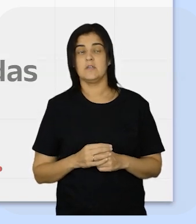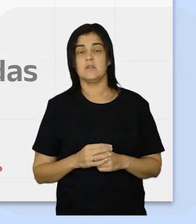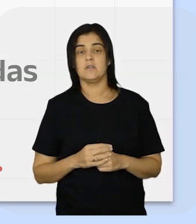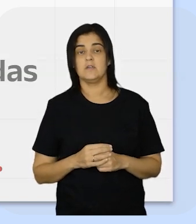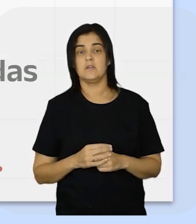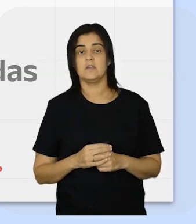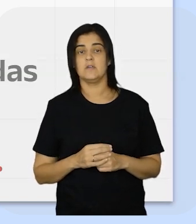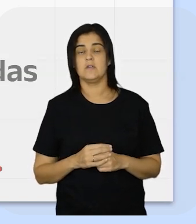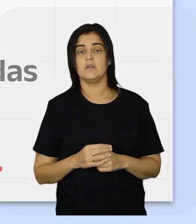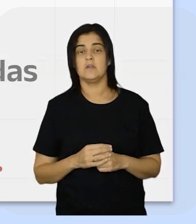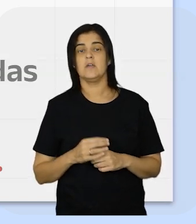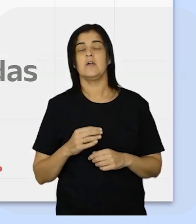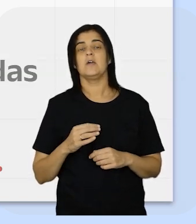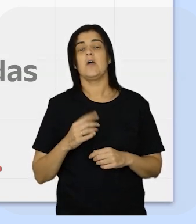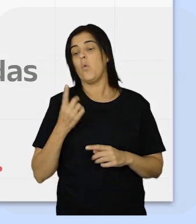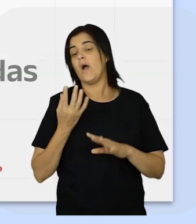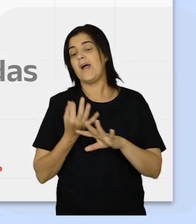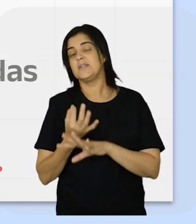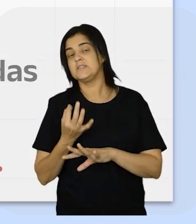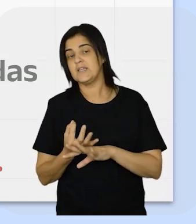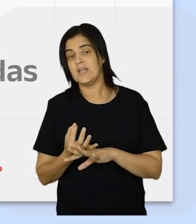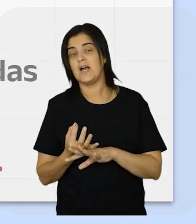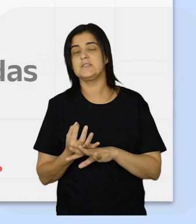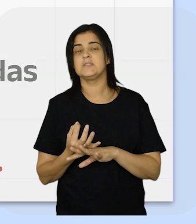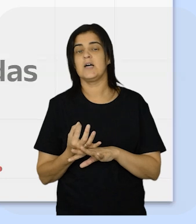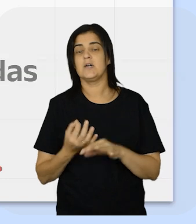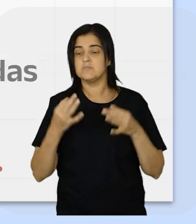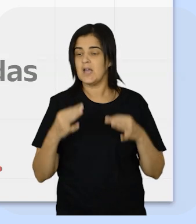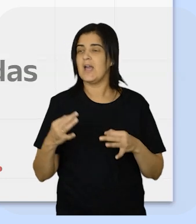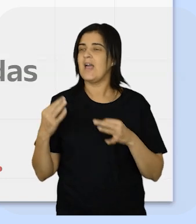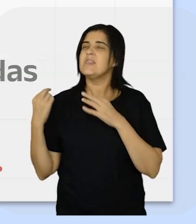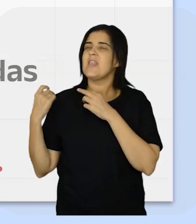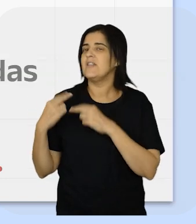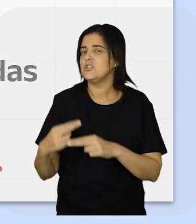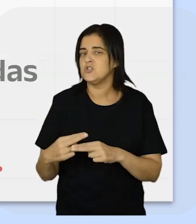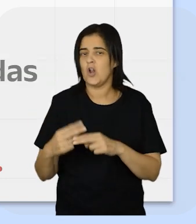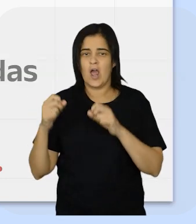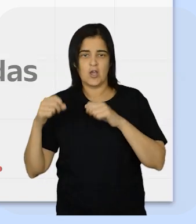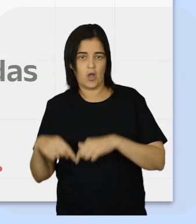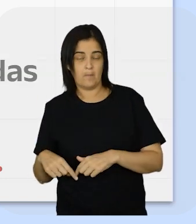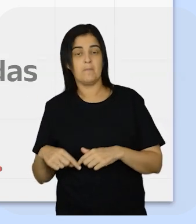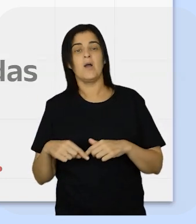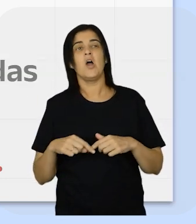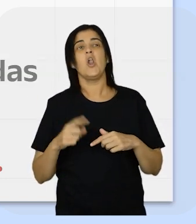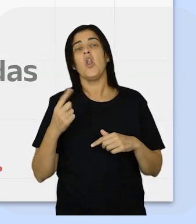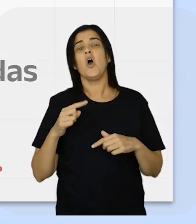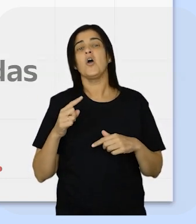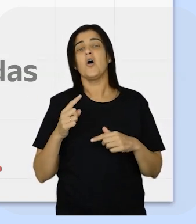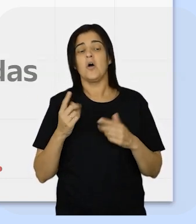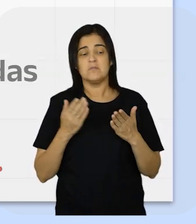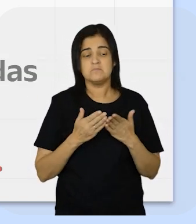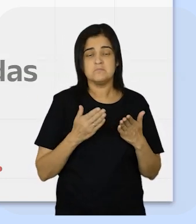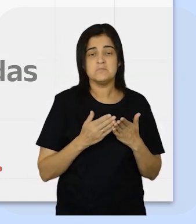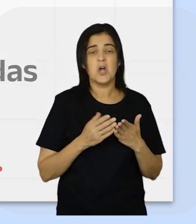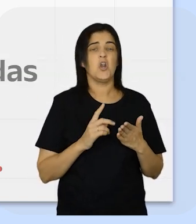no, o mejor dicho, en una enseñanza estrictamente tradicional, lo académico no tenía por